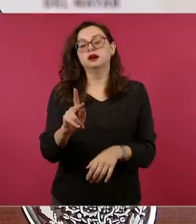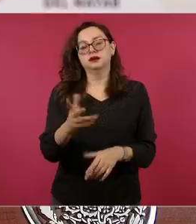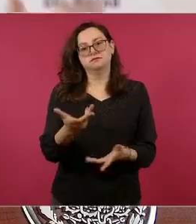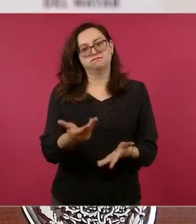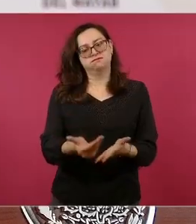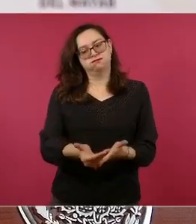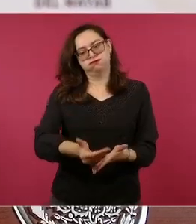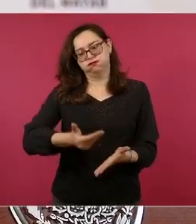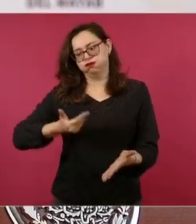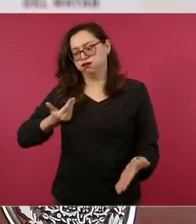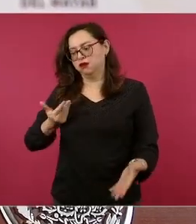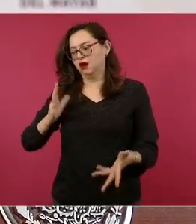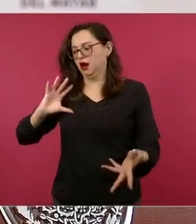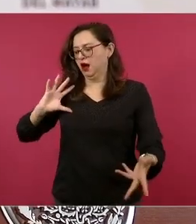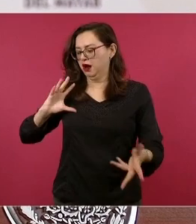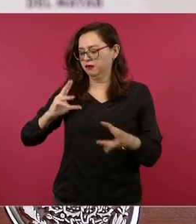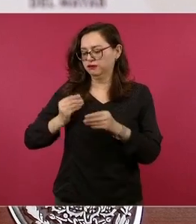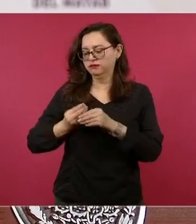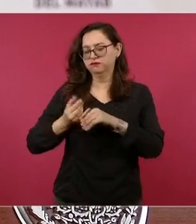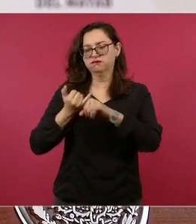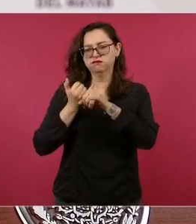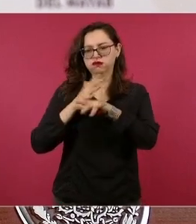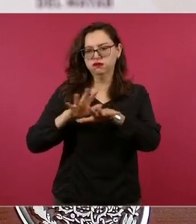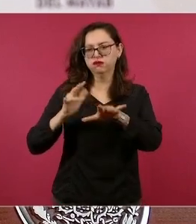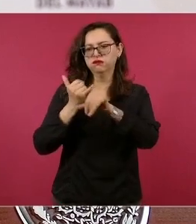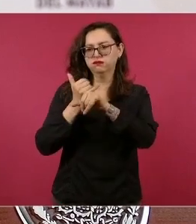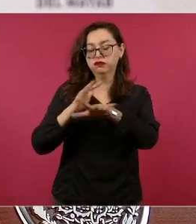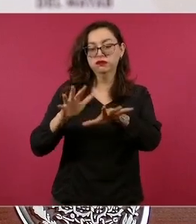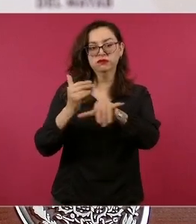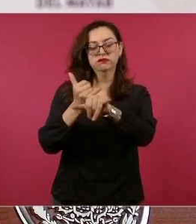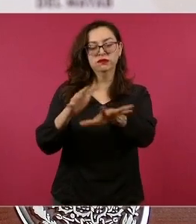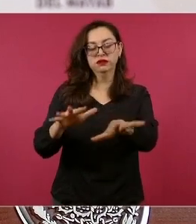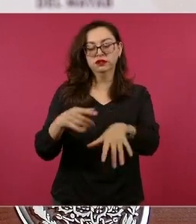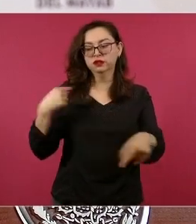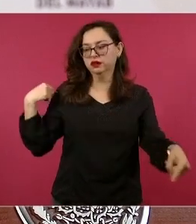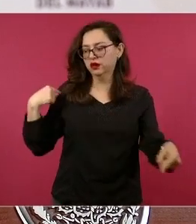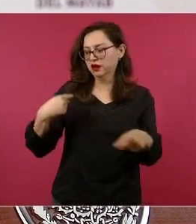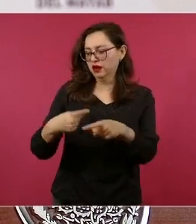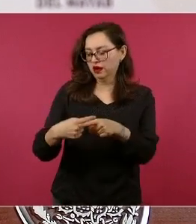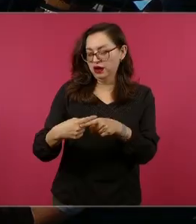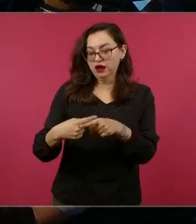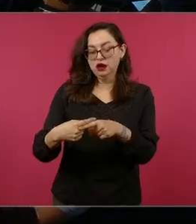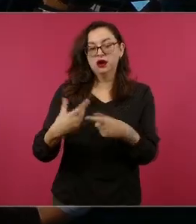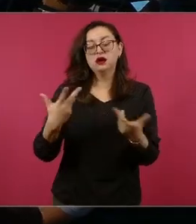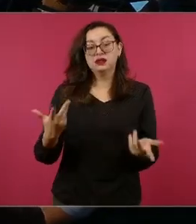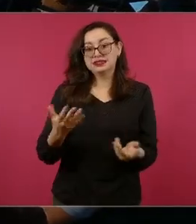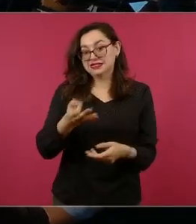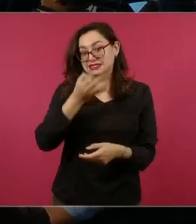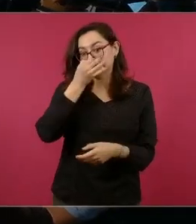todo lo realizado, que fue mucho. No es